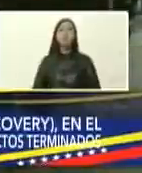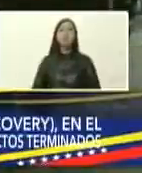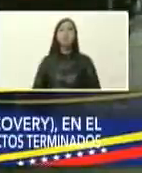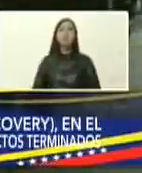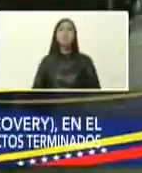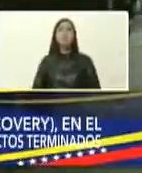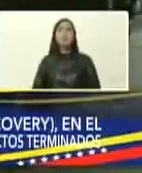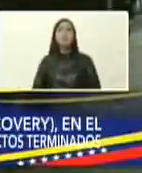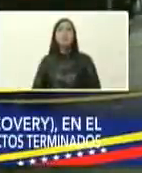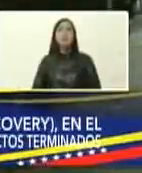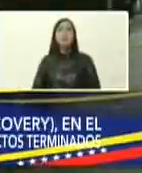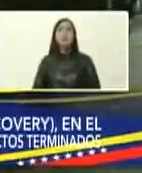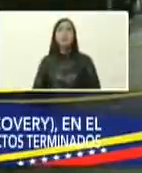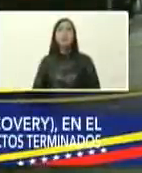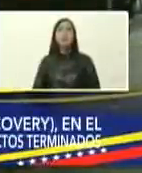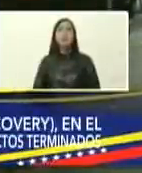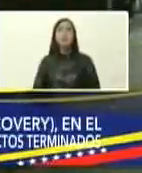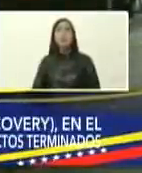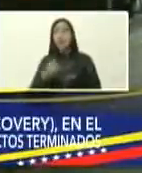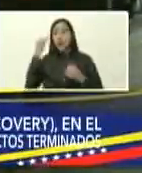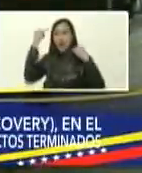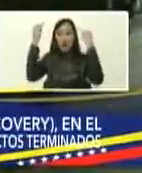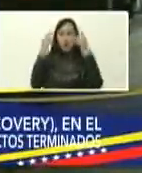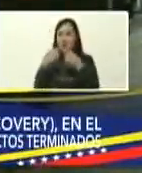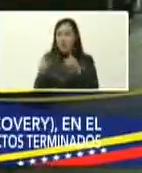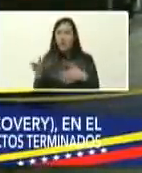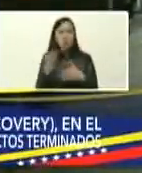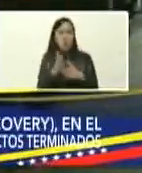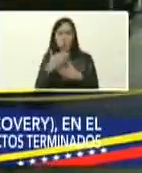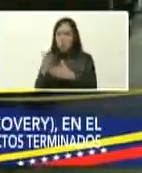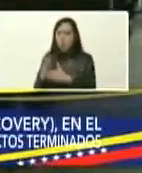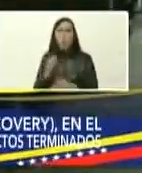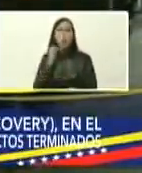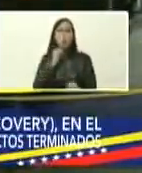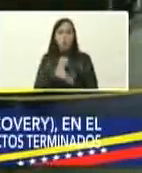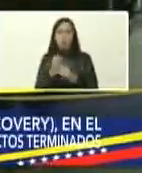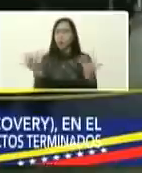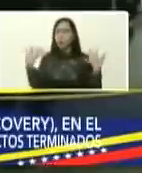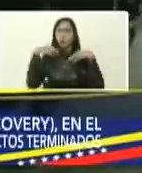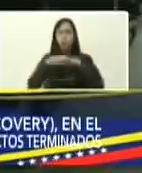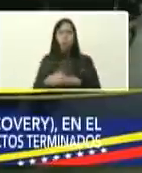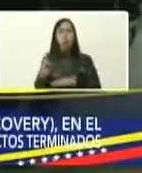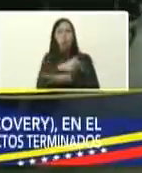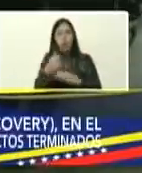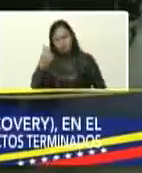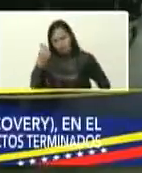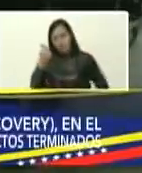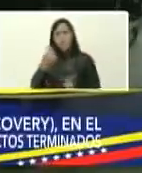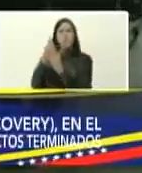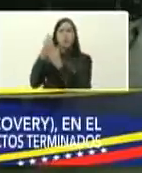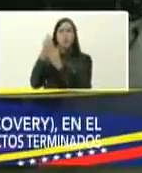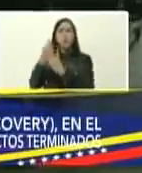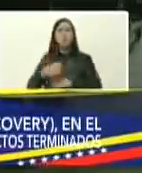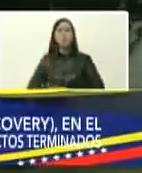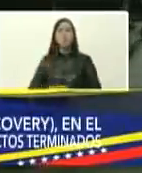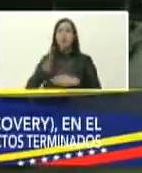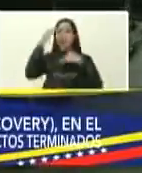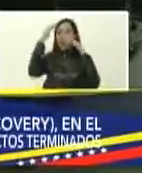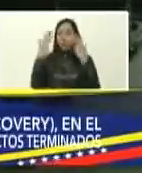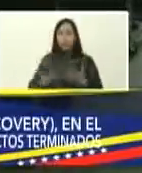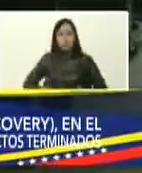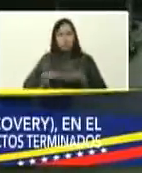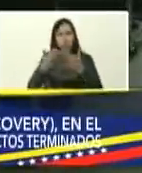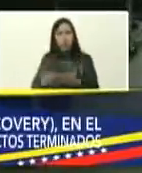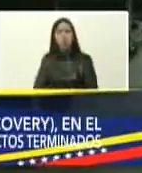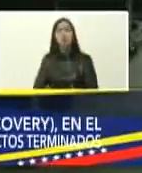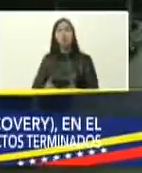dejen de esas cosas y de esos prejuicios y se pongan a trabajar. Para eso está el gobierno, que nos está ayudando, nos está tendiendo la mano, y es la oportunidad